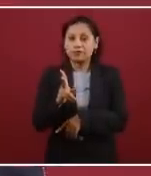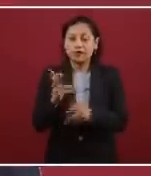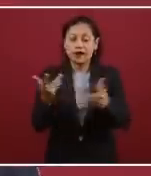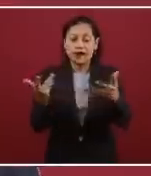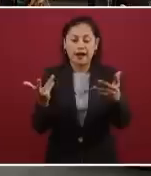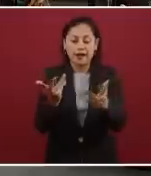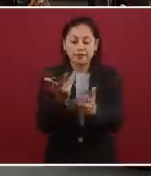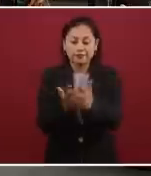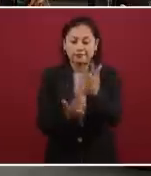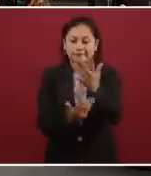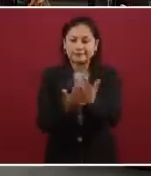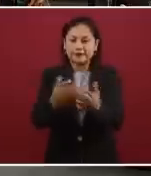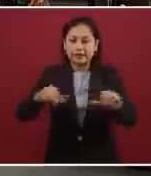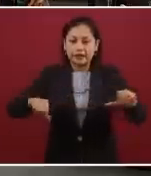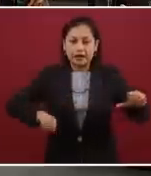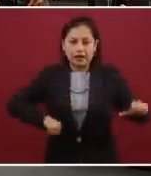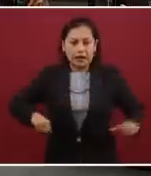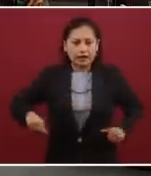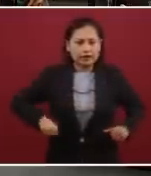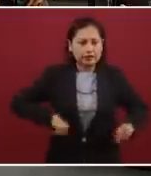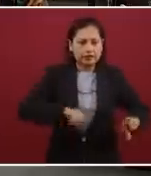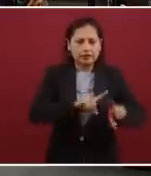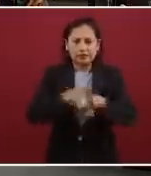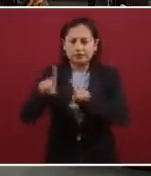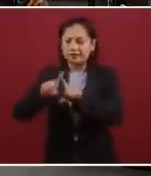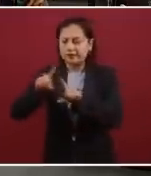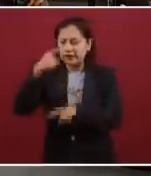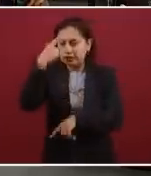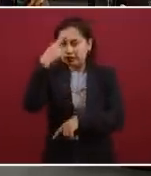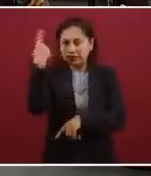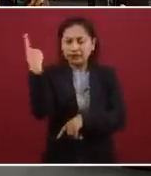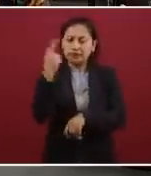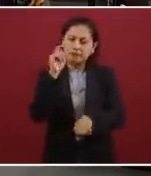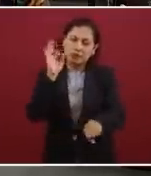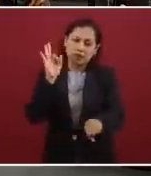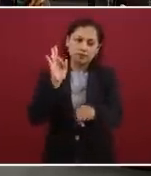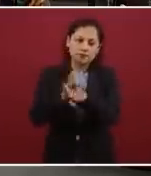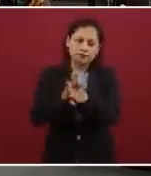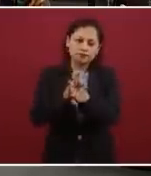regenerar el medio ambiente,